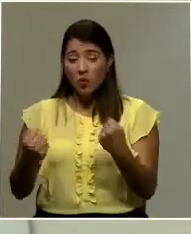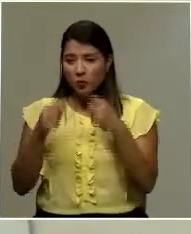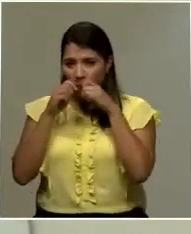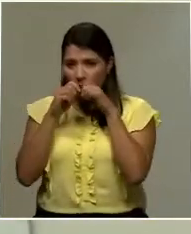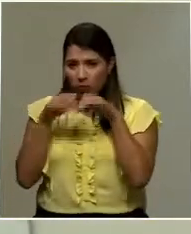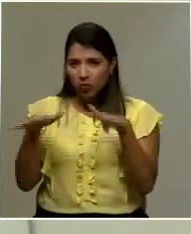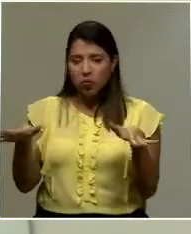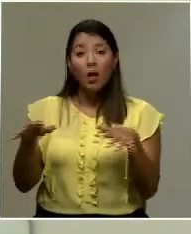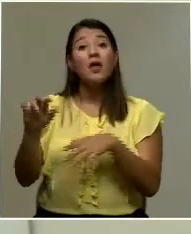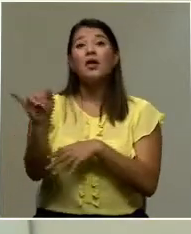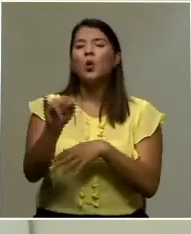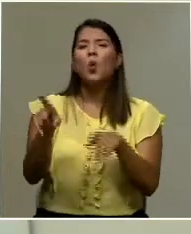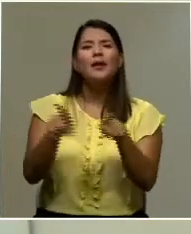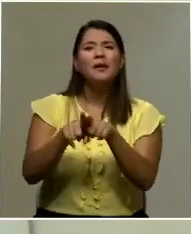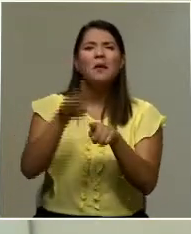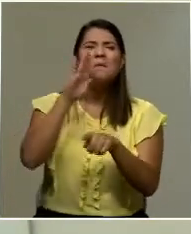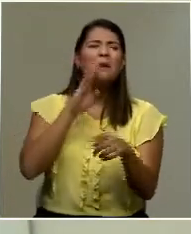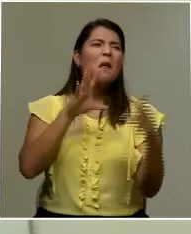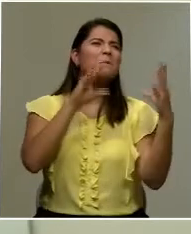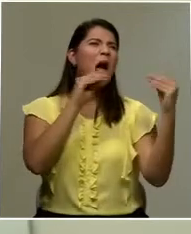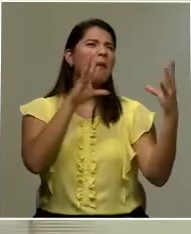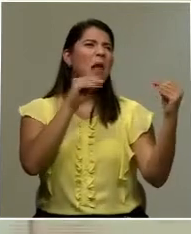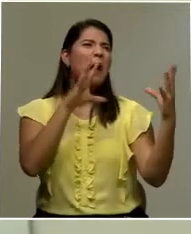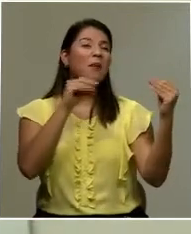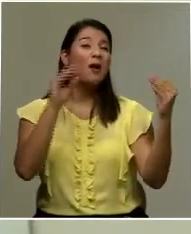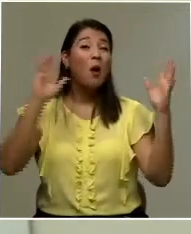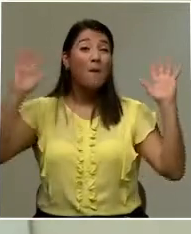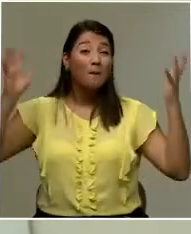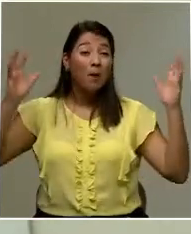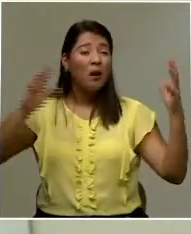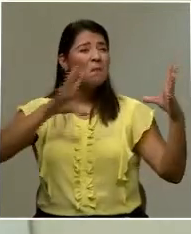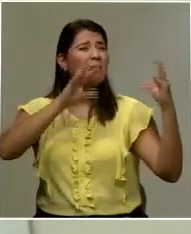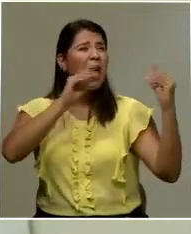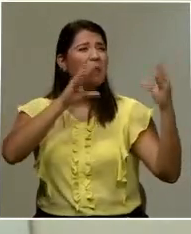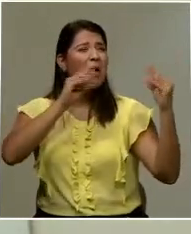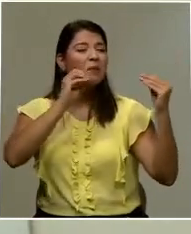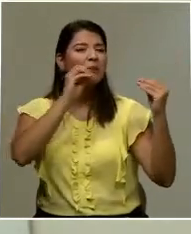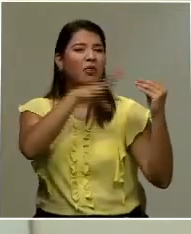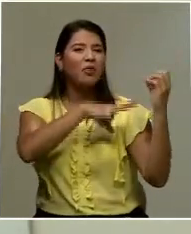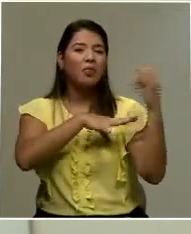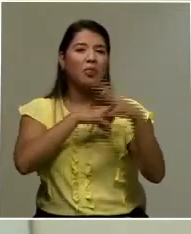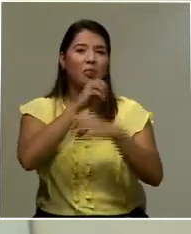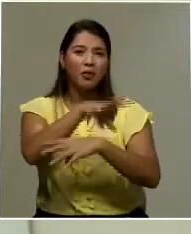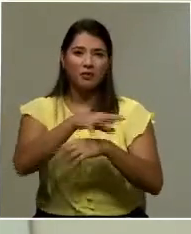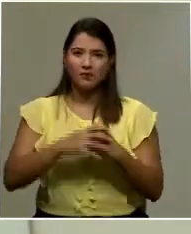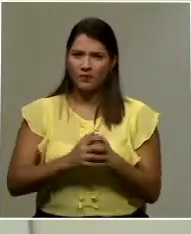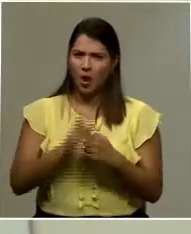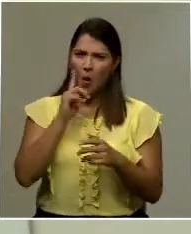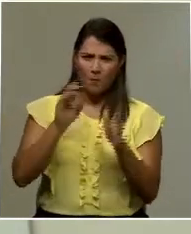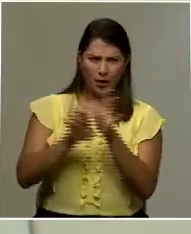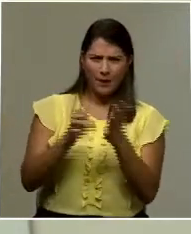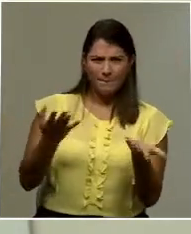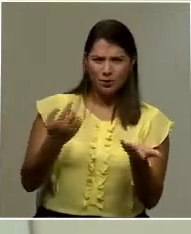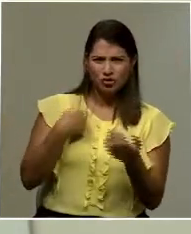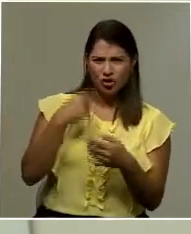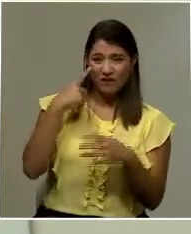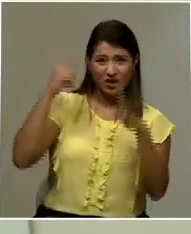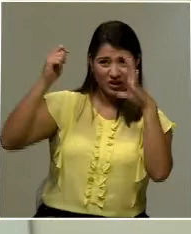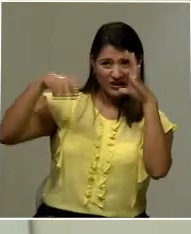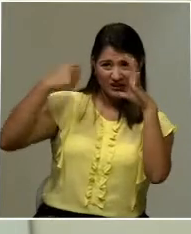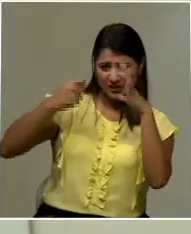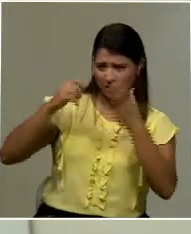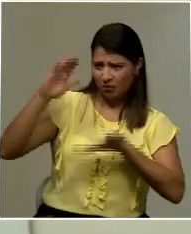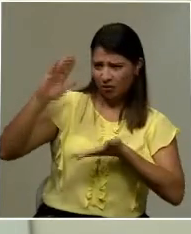embargo, yo no sé de ningún brote que haya ocurrido en un cine donde la gente está callada o en una biblioteca donde la gente también está callada. Entonces, se